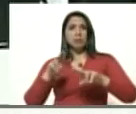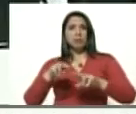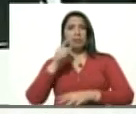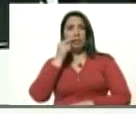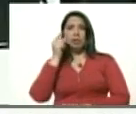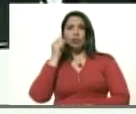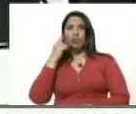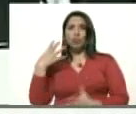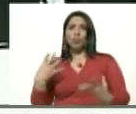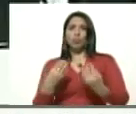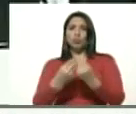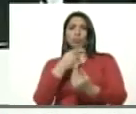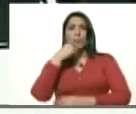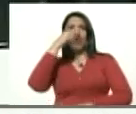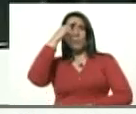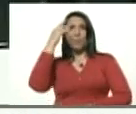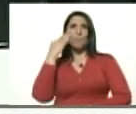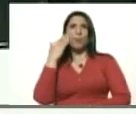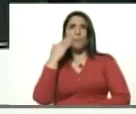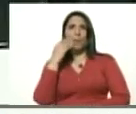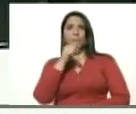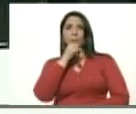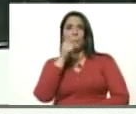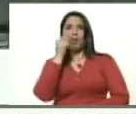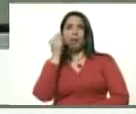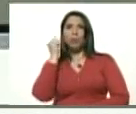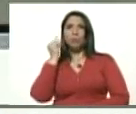sus padres y madres, abuelos y abuelas,